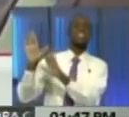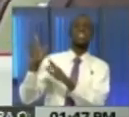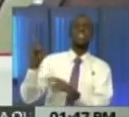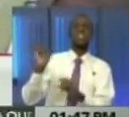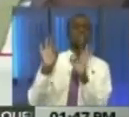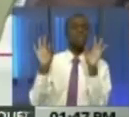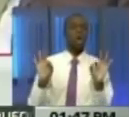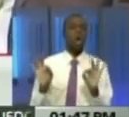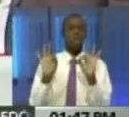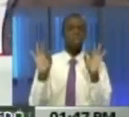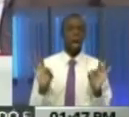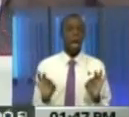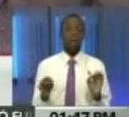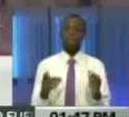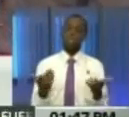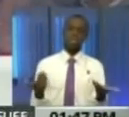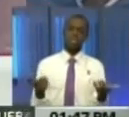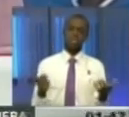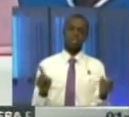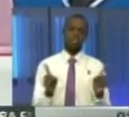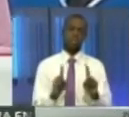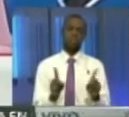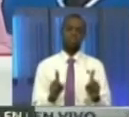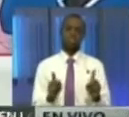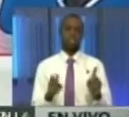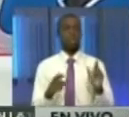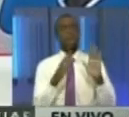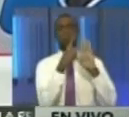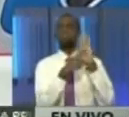una salida justa y legítima.